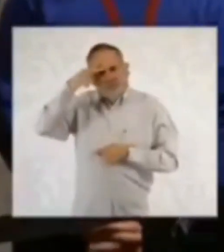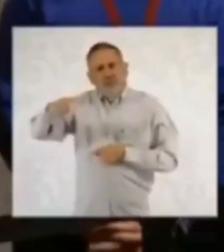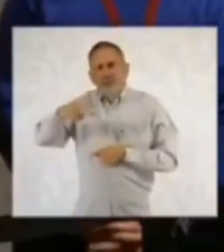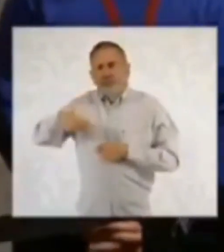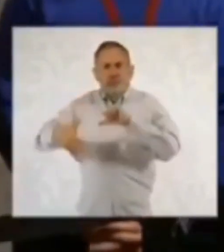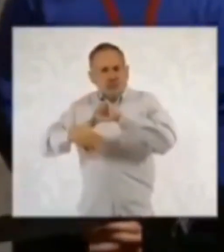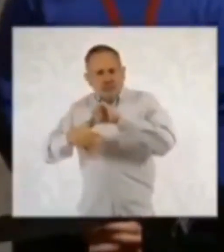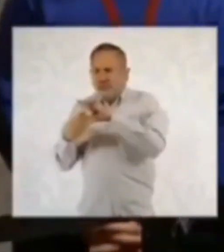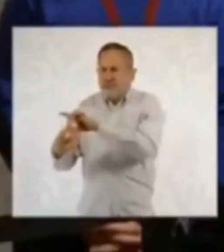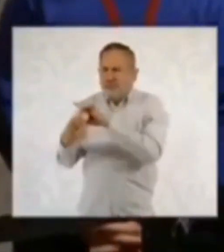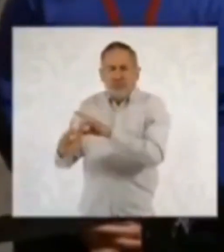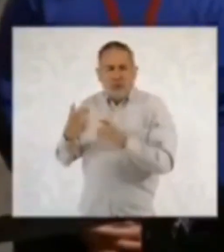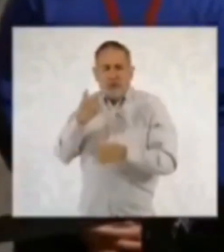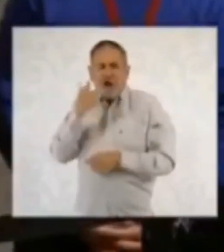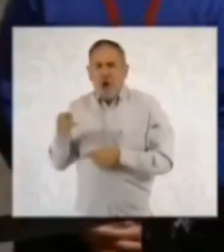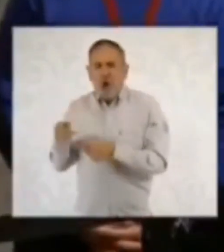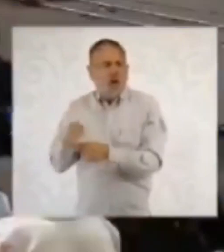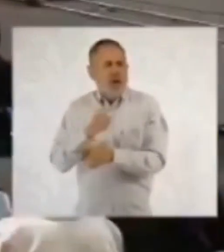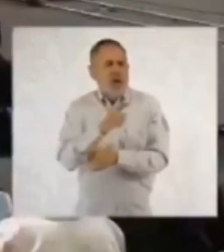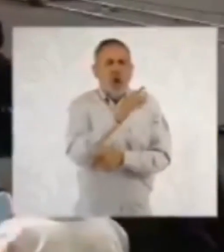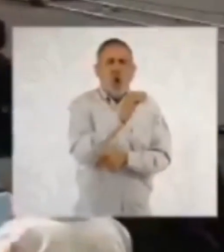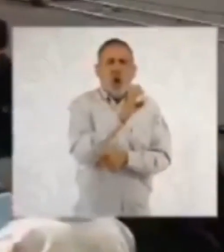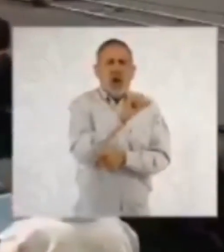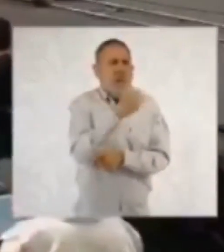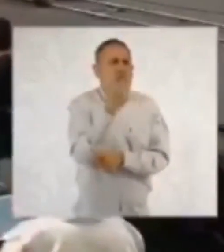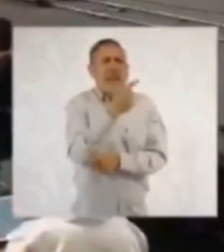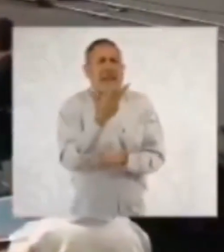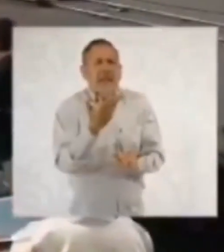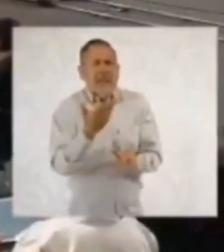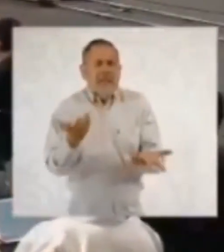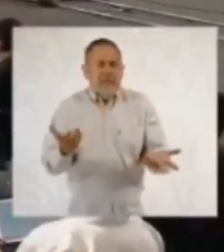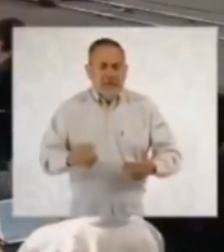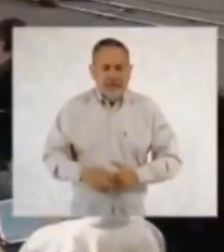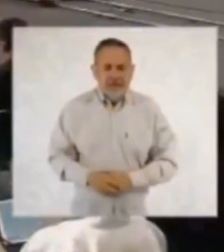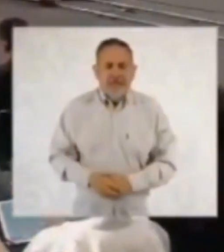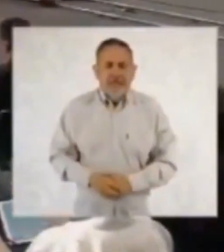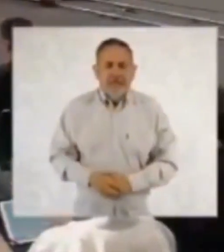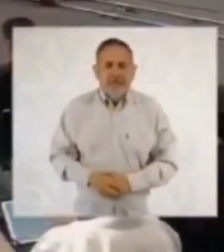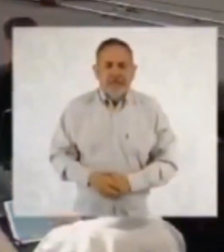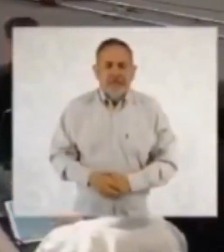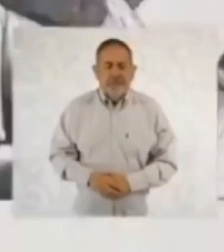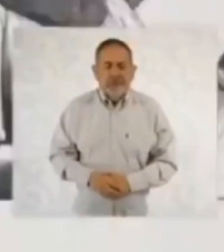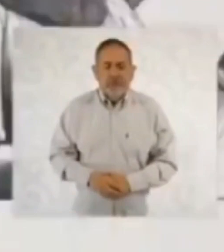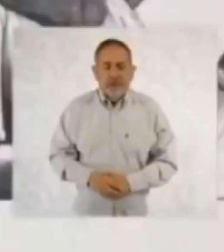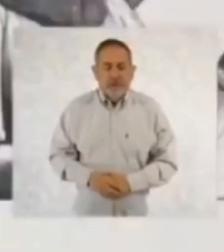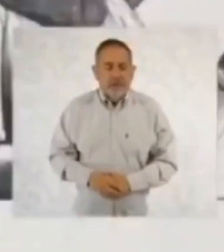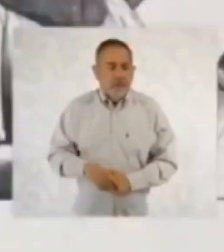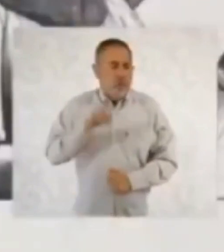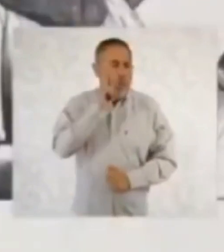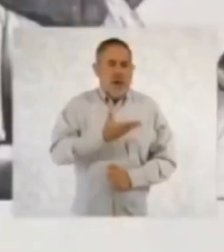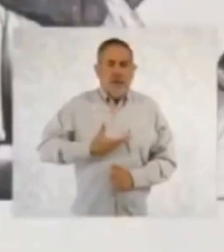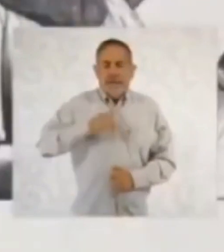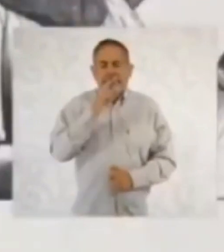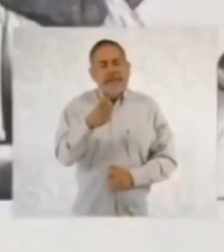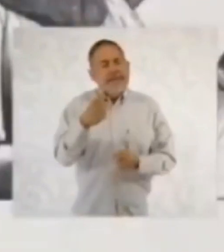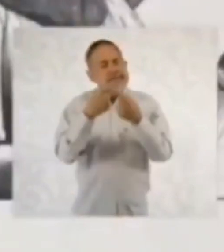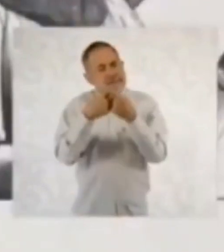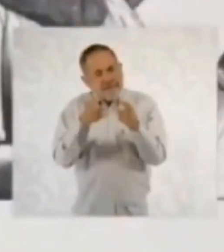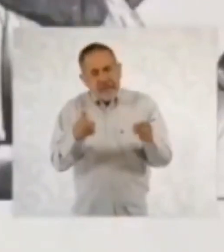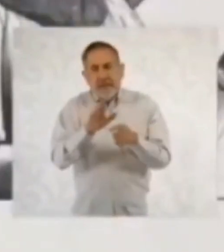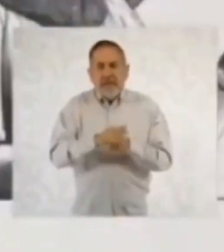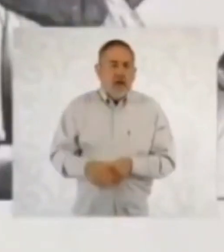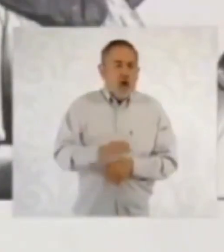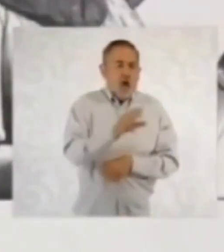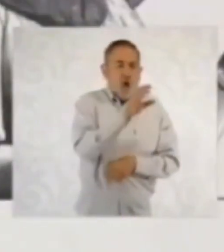pueblos latinoamericanos y caribeños. Son instituciones distintas, la OEA de CELAC, y